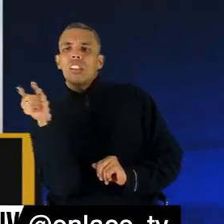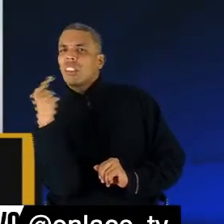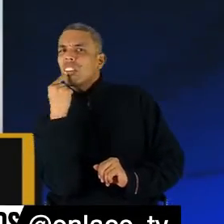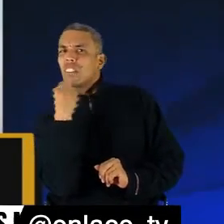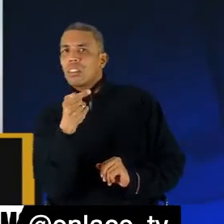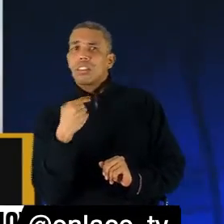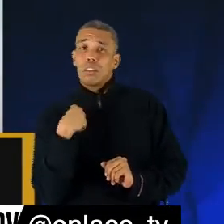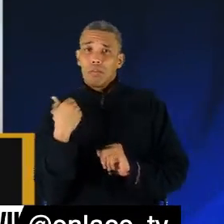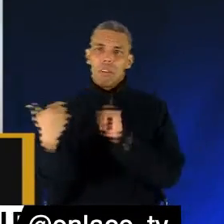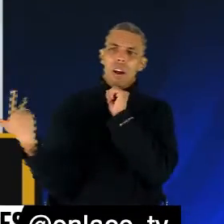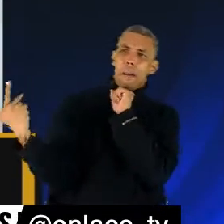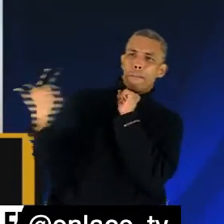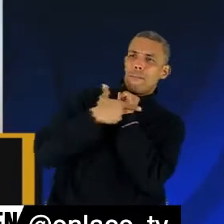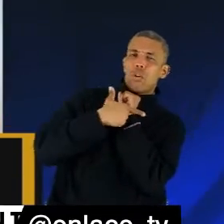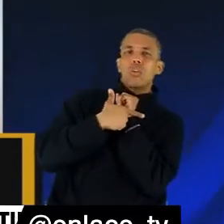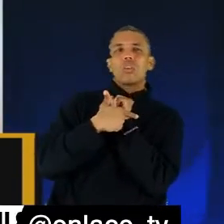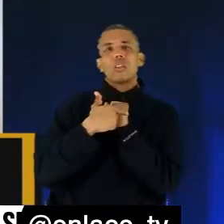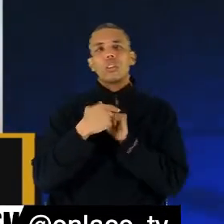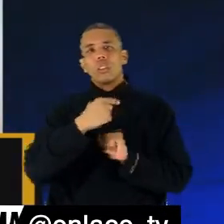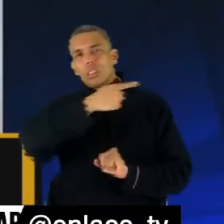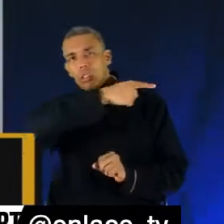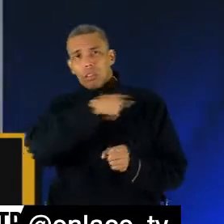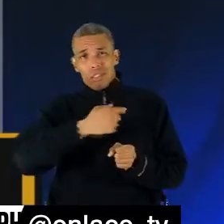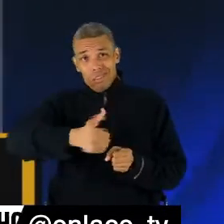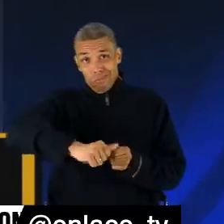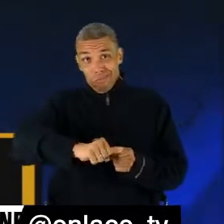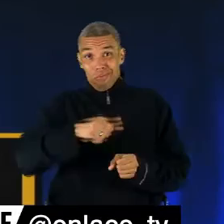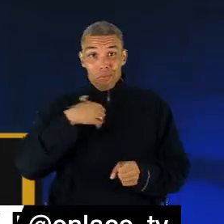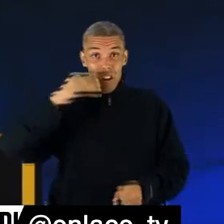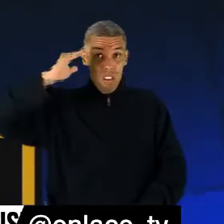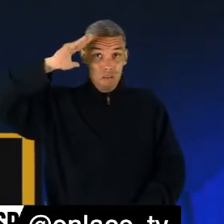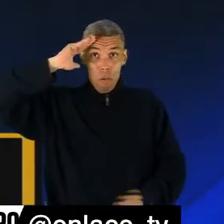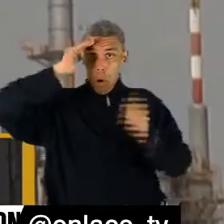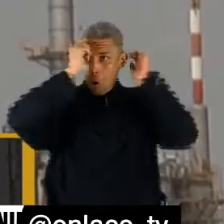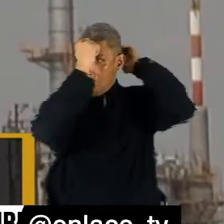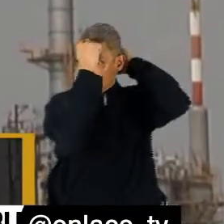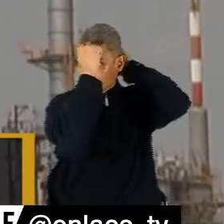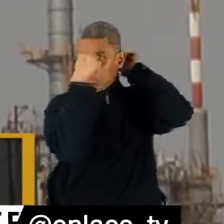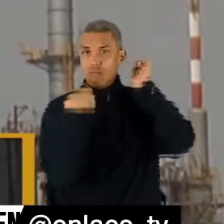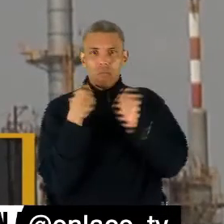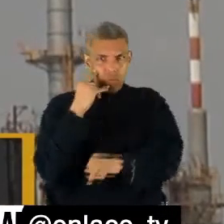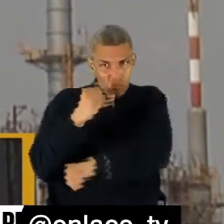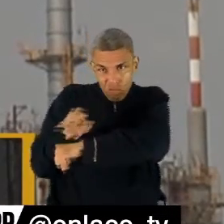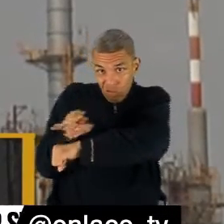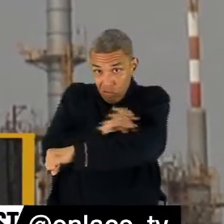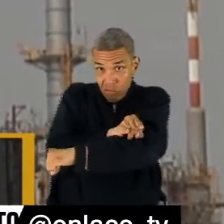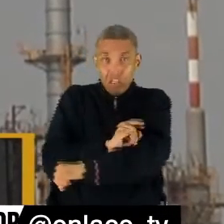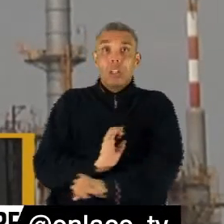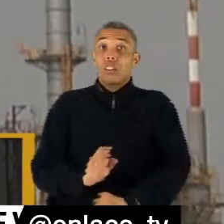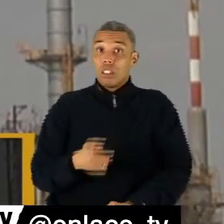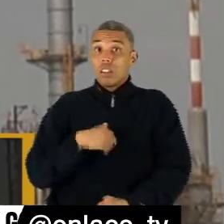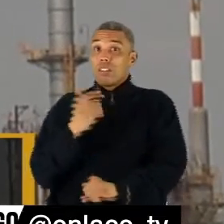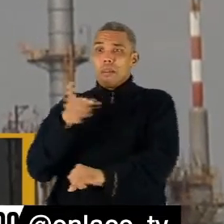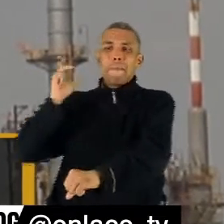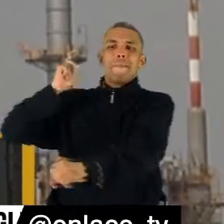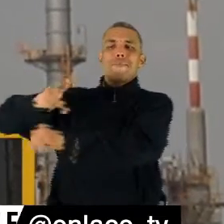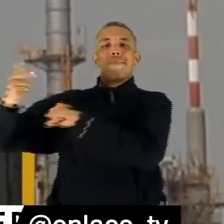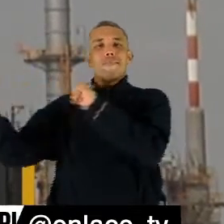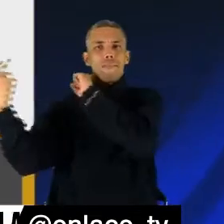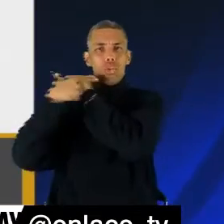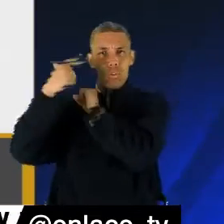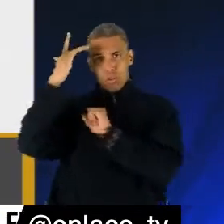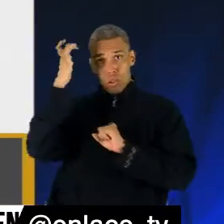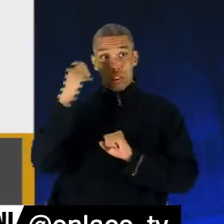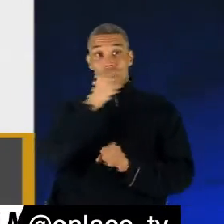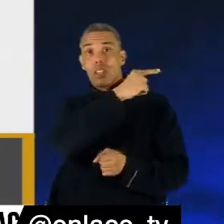sido agredida por parte de personal de seguridad física de la refinería de Barranca Bermeja, a través de comunicado de prensa, Ecopetrol manifiesta que